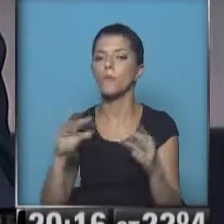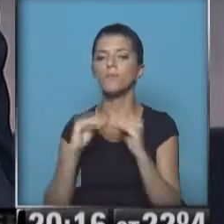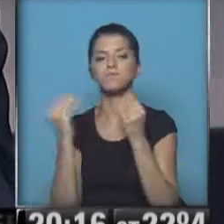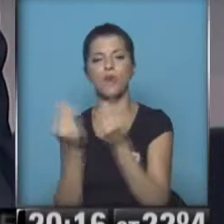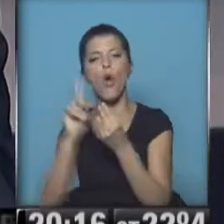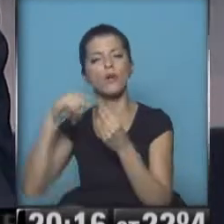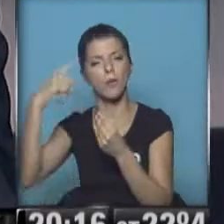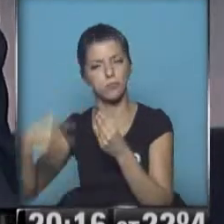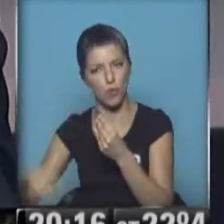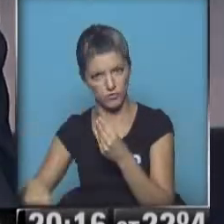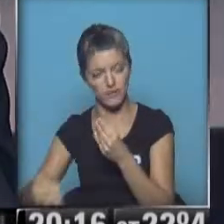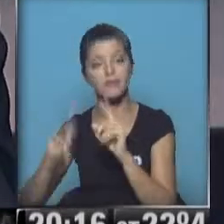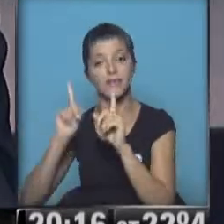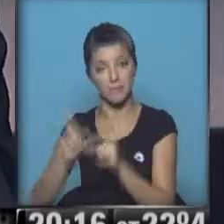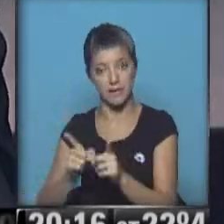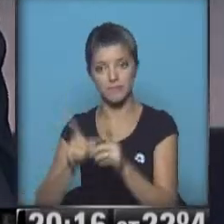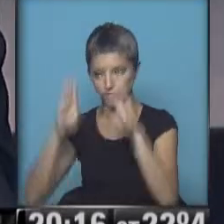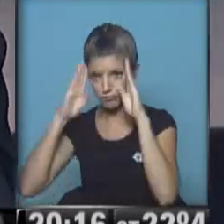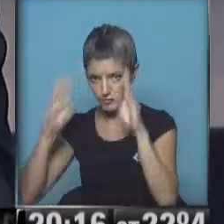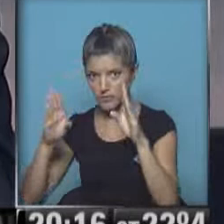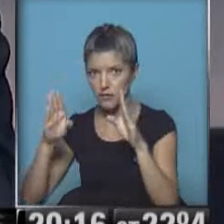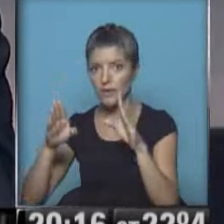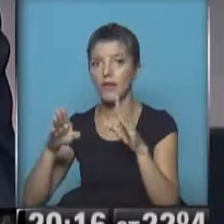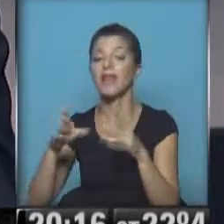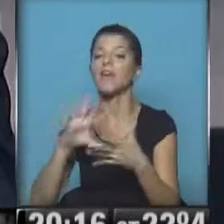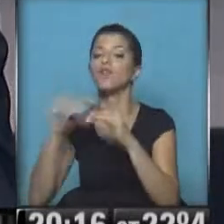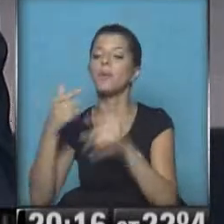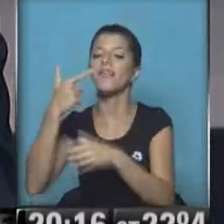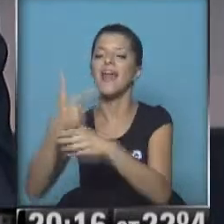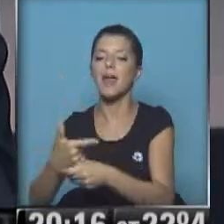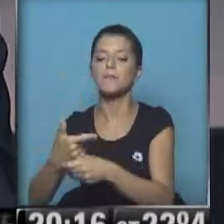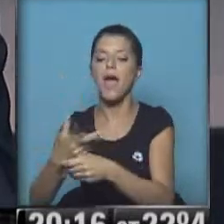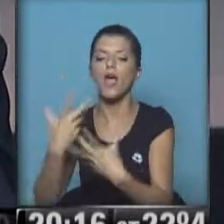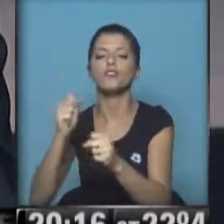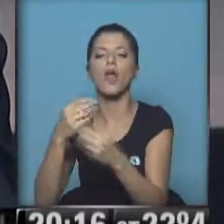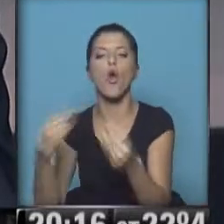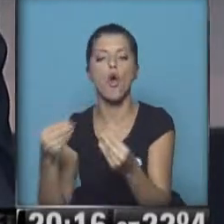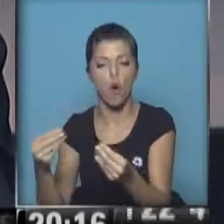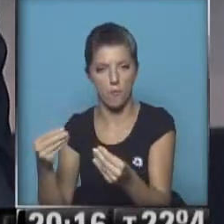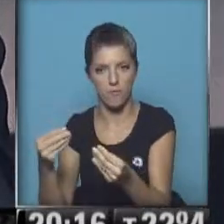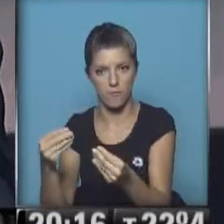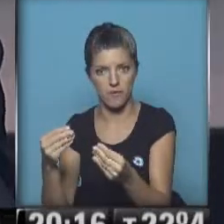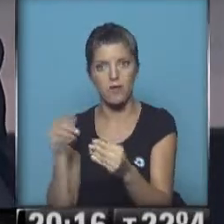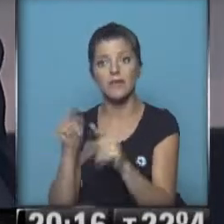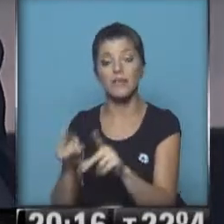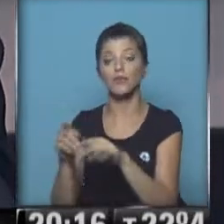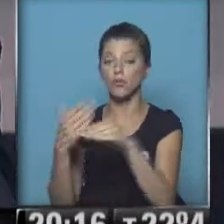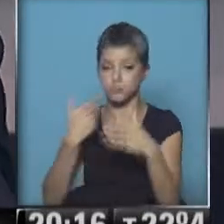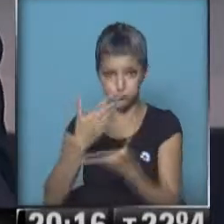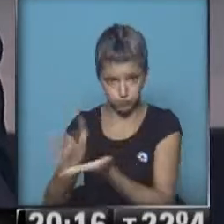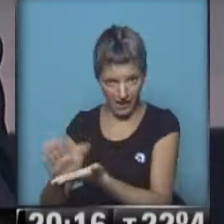otras cosas que tienen que ver insisto con esto con la posición del alma y esto no descarta el suicidio e incluso